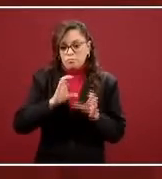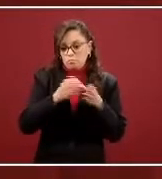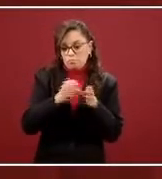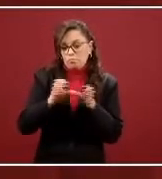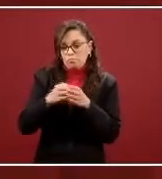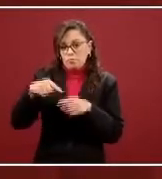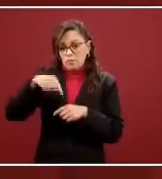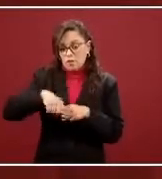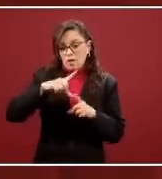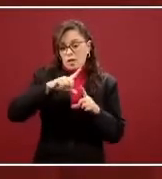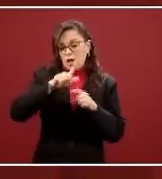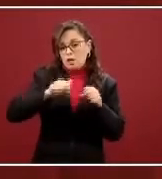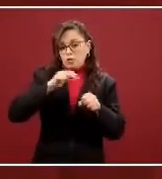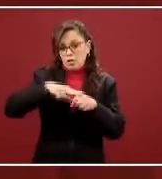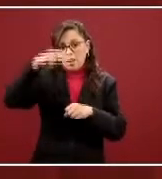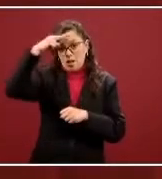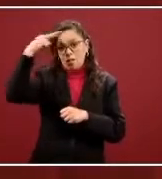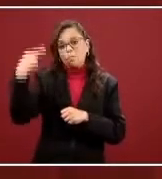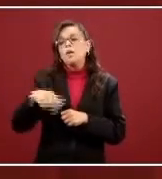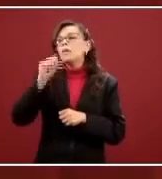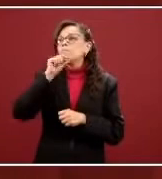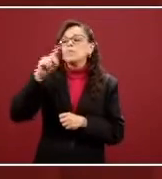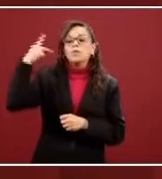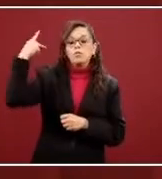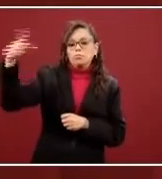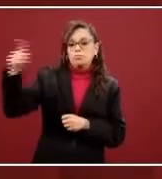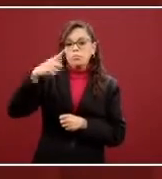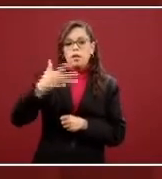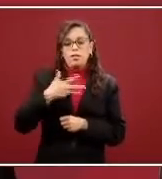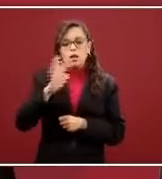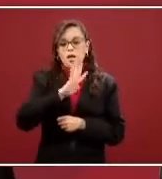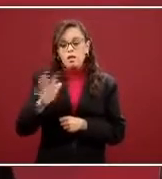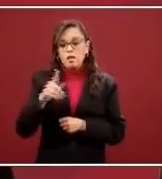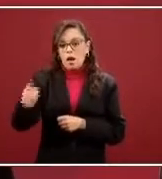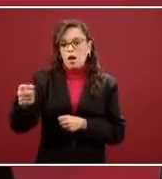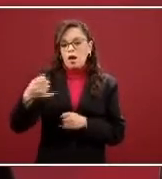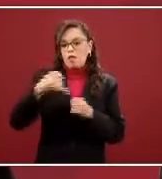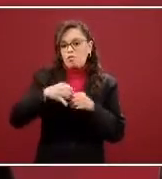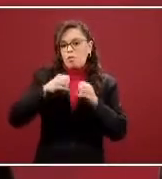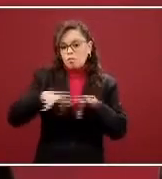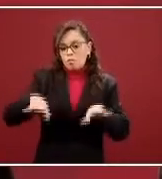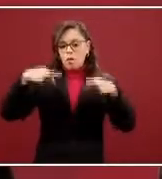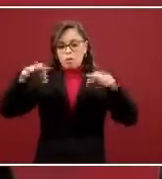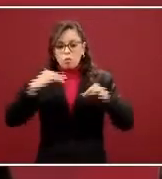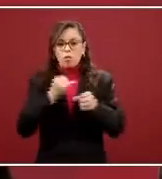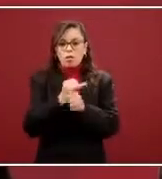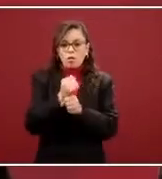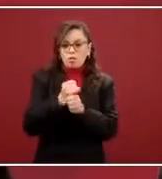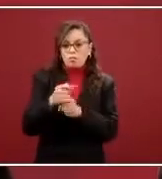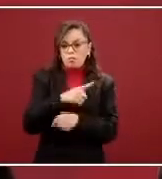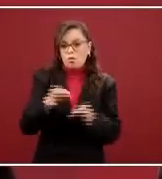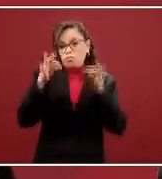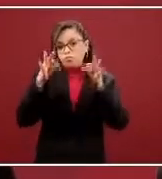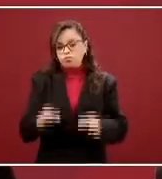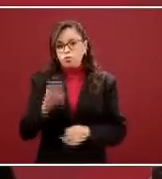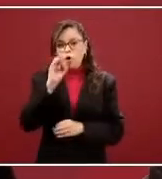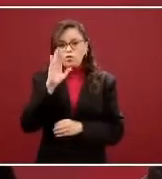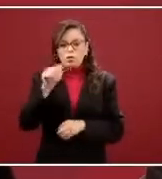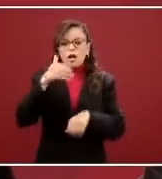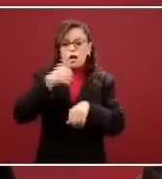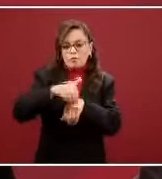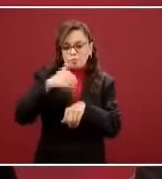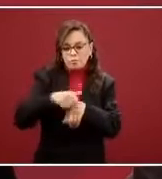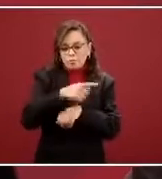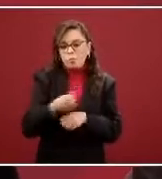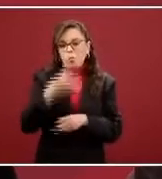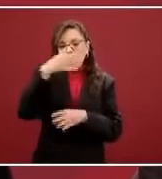integran el panorama internacional, reciben de manera oficial los documentos, las investigaciones, los números de casos. No